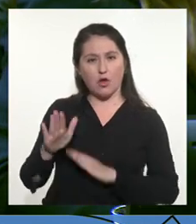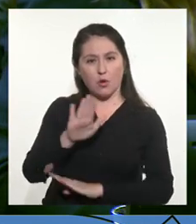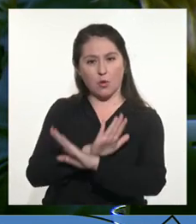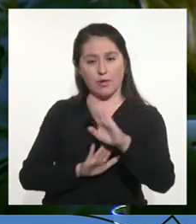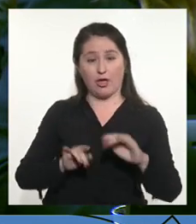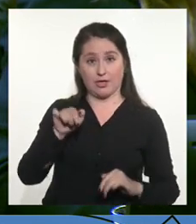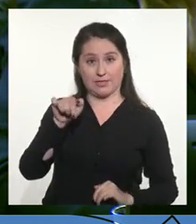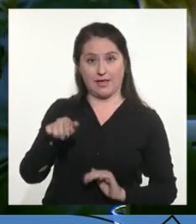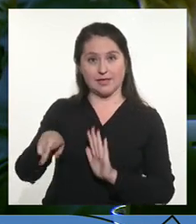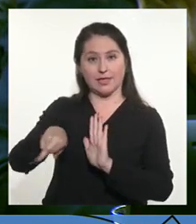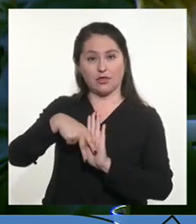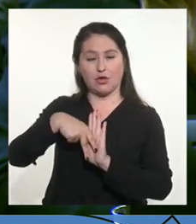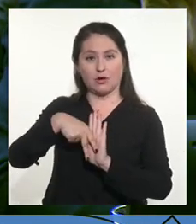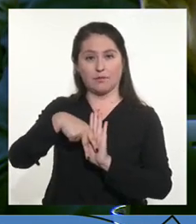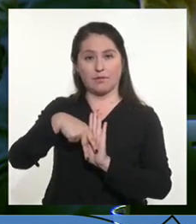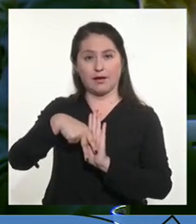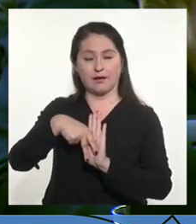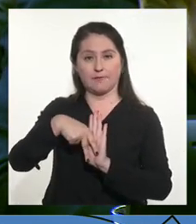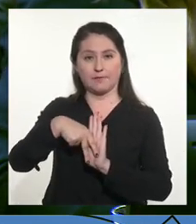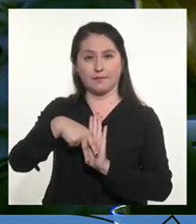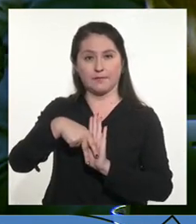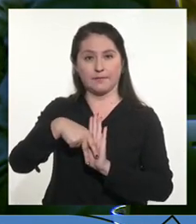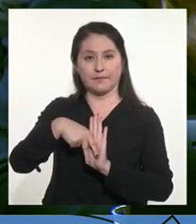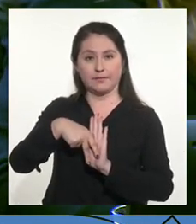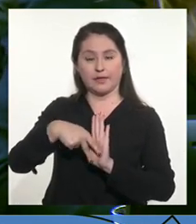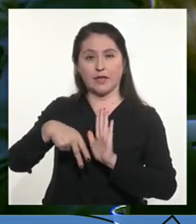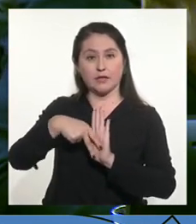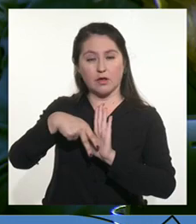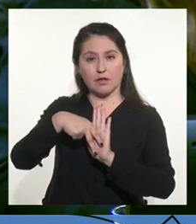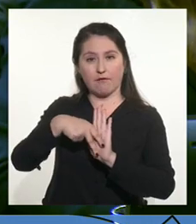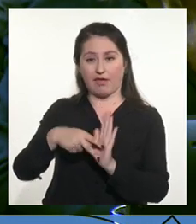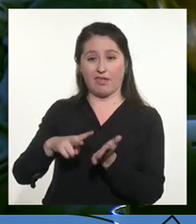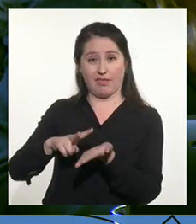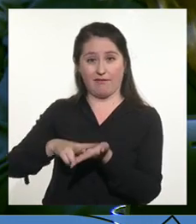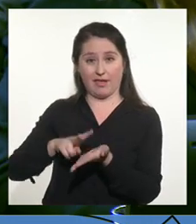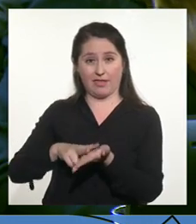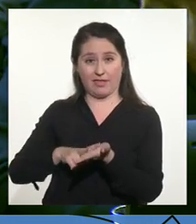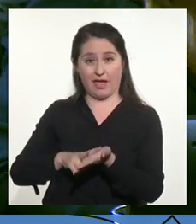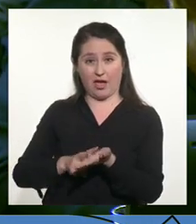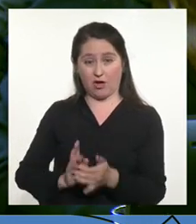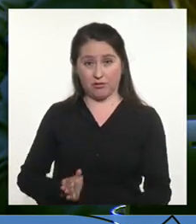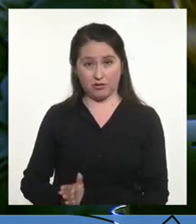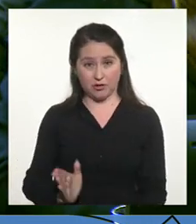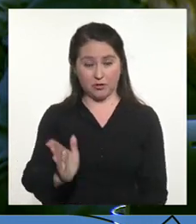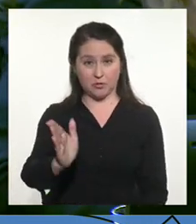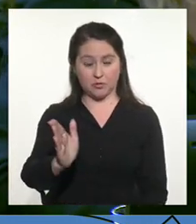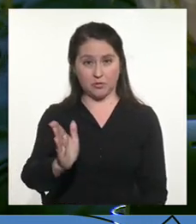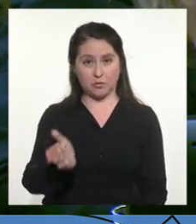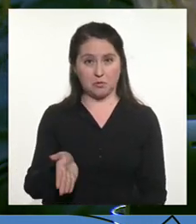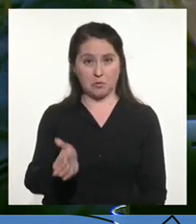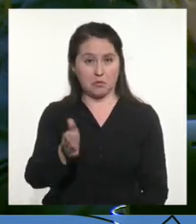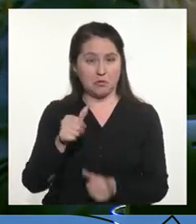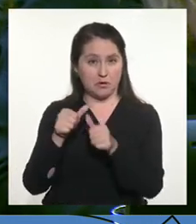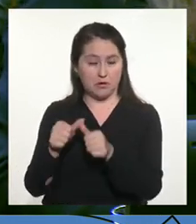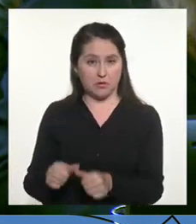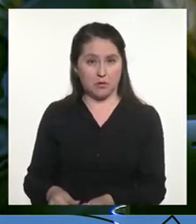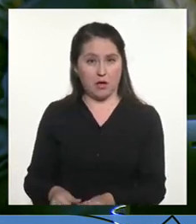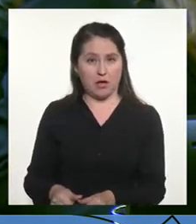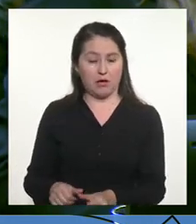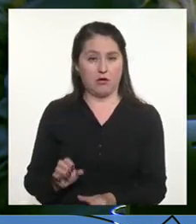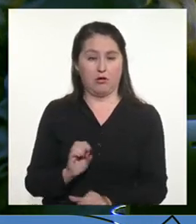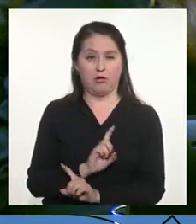norma si esa norma verdaderamente ya no tiene ninguna razón de existir en nuestro ordenamiento legislativo